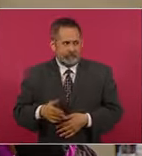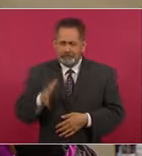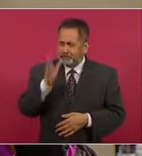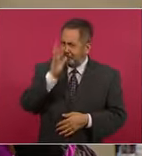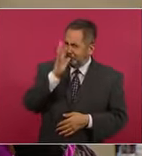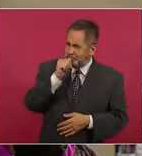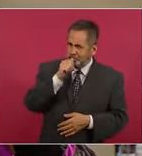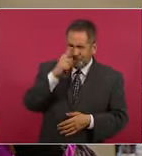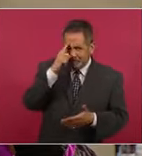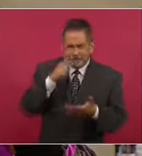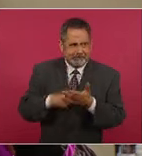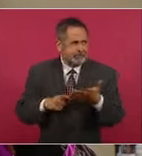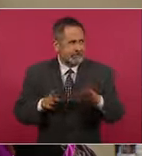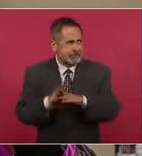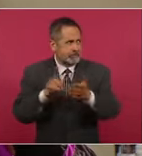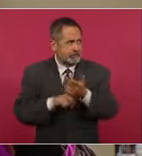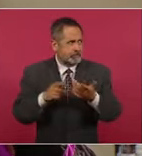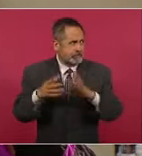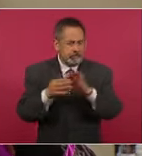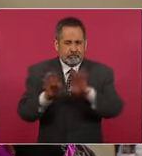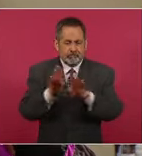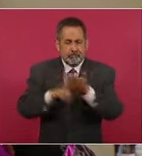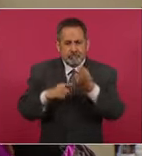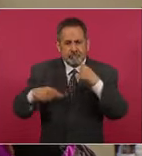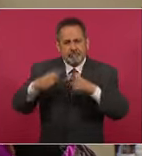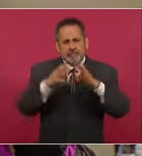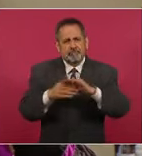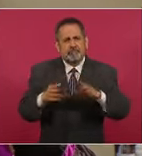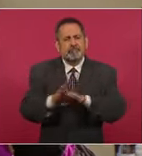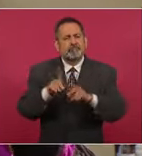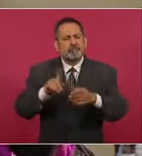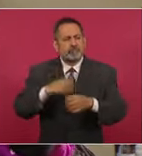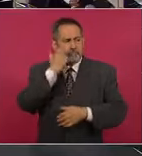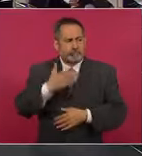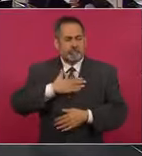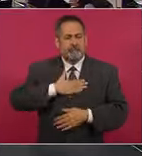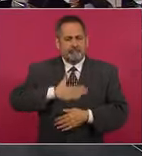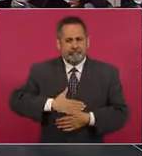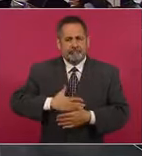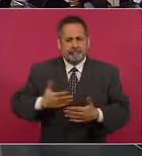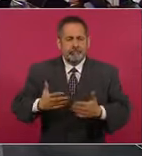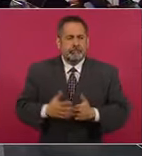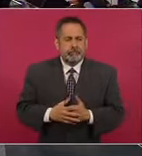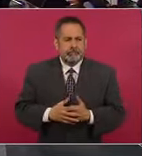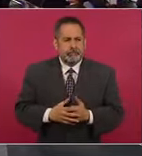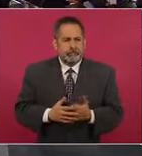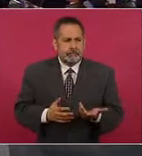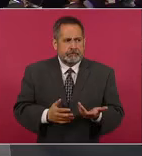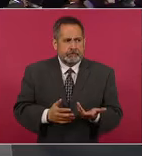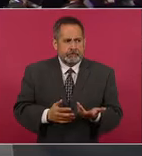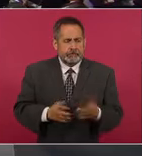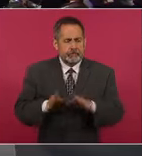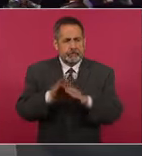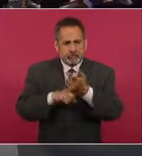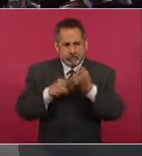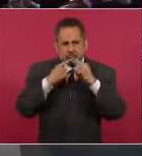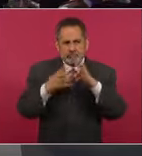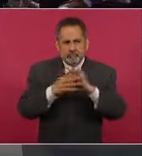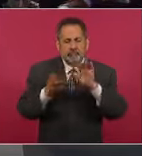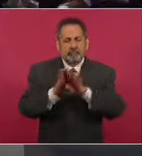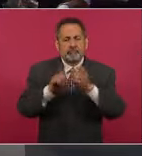esto, porque nosotros aún estamos esperando justicia. Y también explican